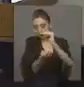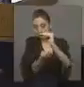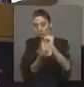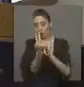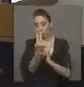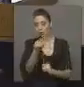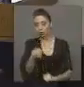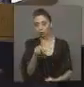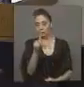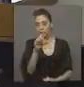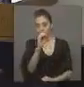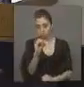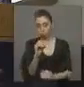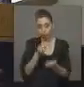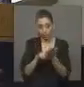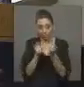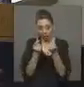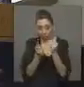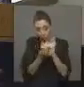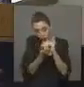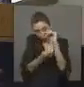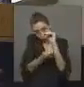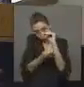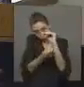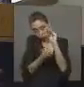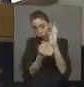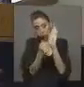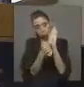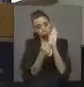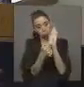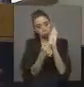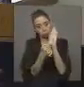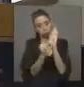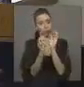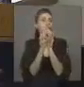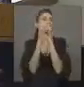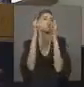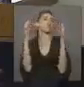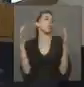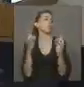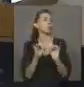real y no siendo esta una cifra boyante,